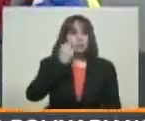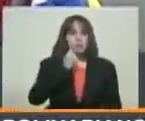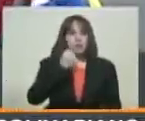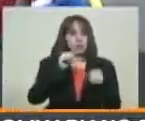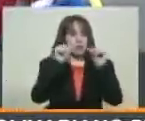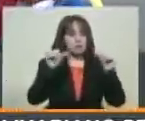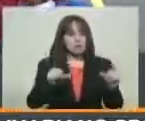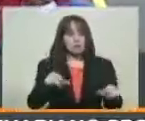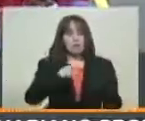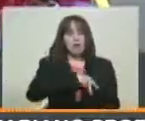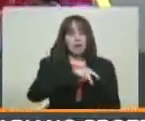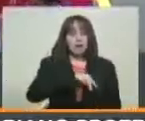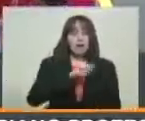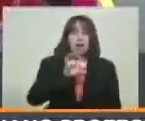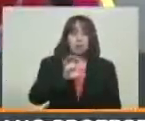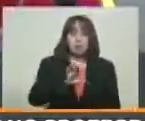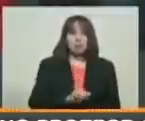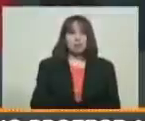sistema de carné de la patria.